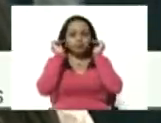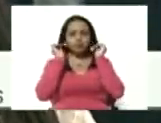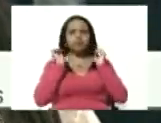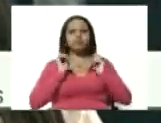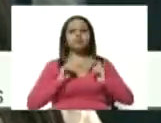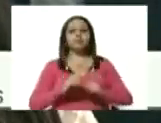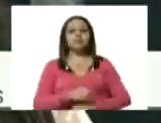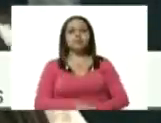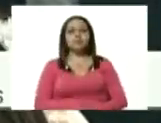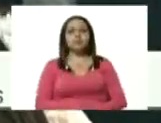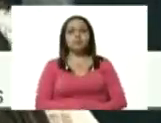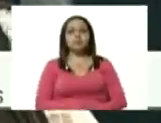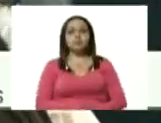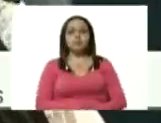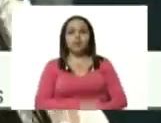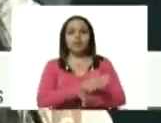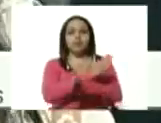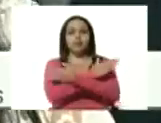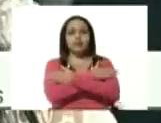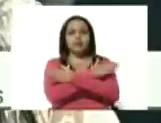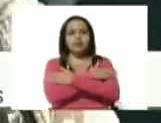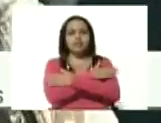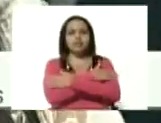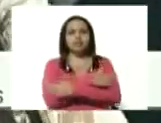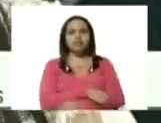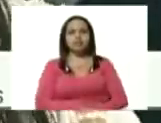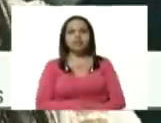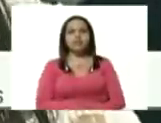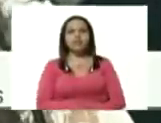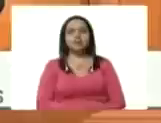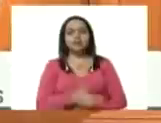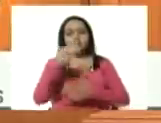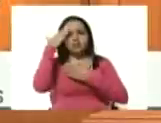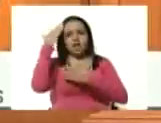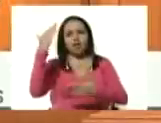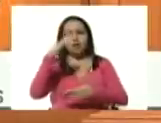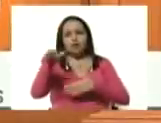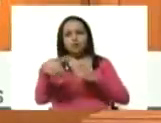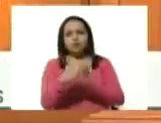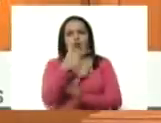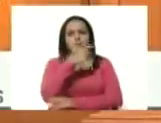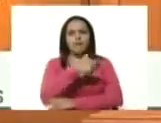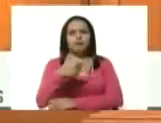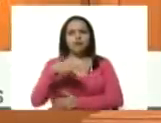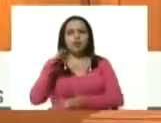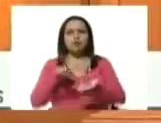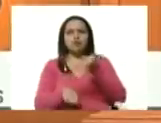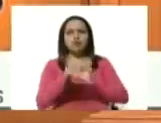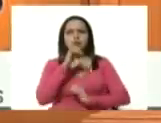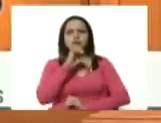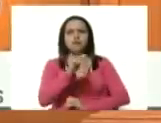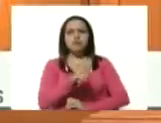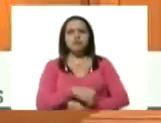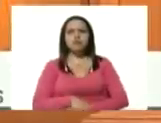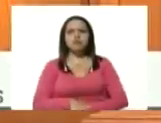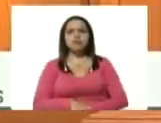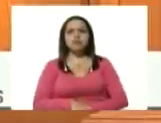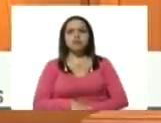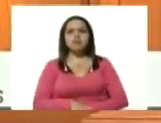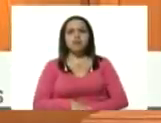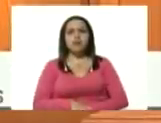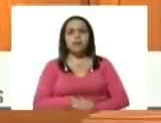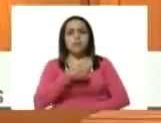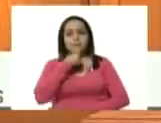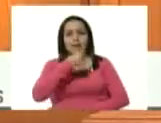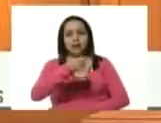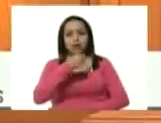bambina, felicidades. Saludo a todo el personal de Últimas Noticias, periódico histórico